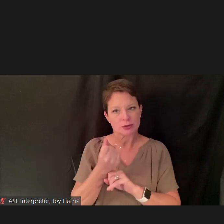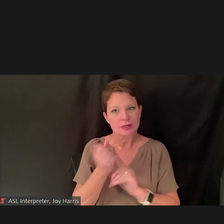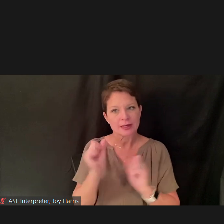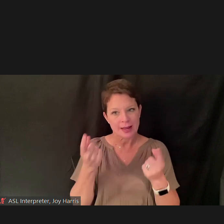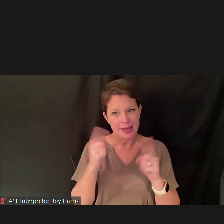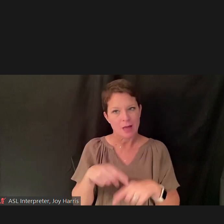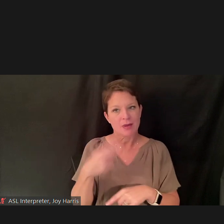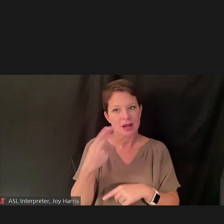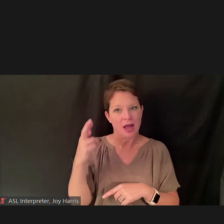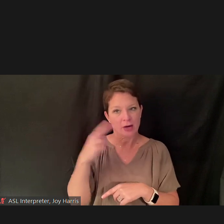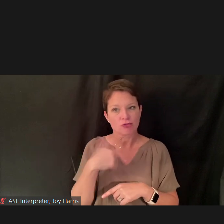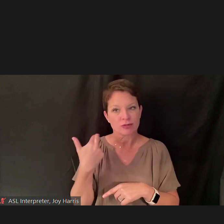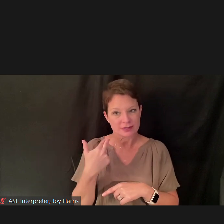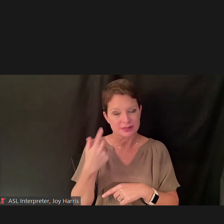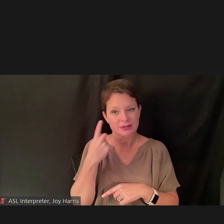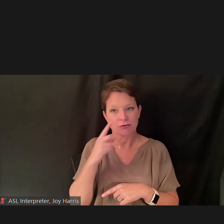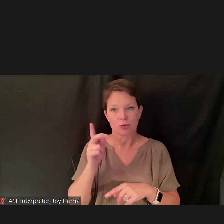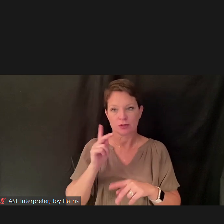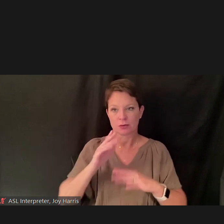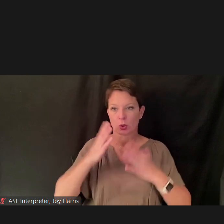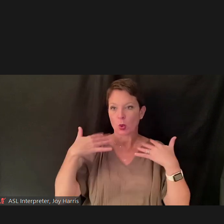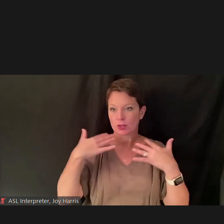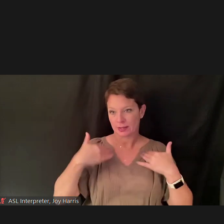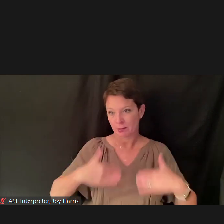con afecciones médicas crónicas.